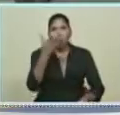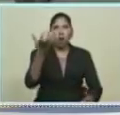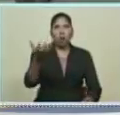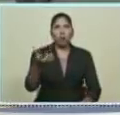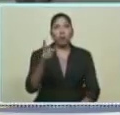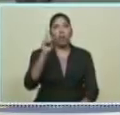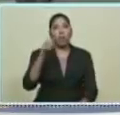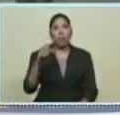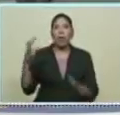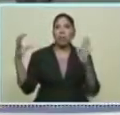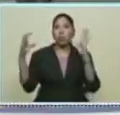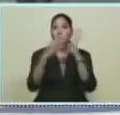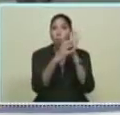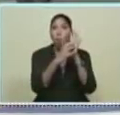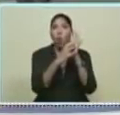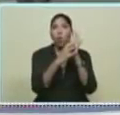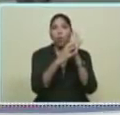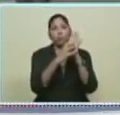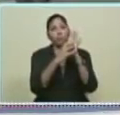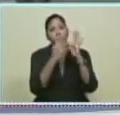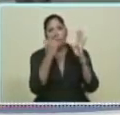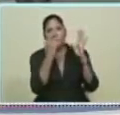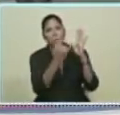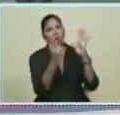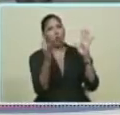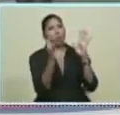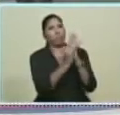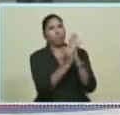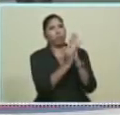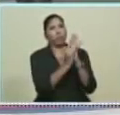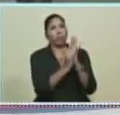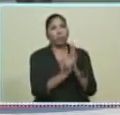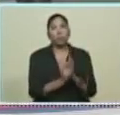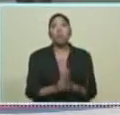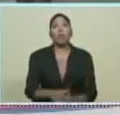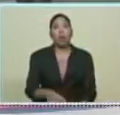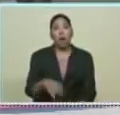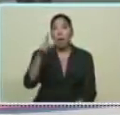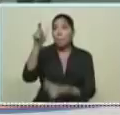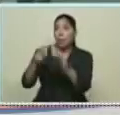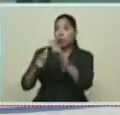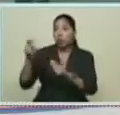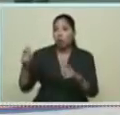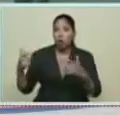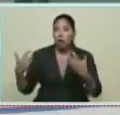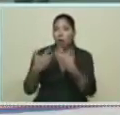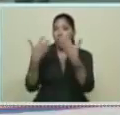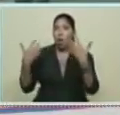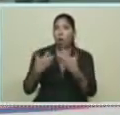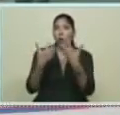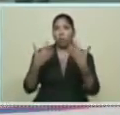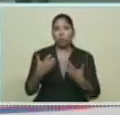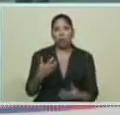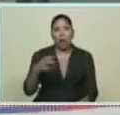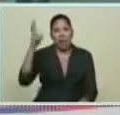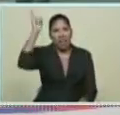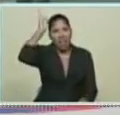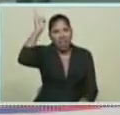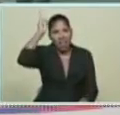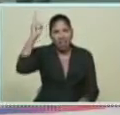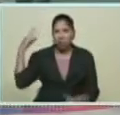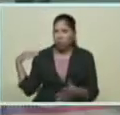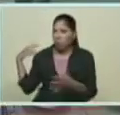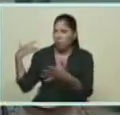nuestro escudo, al amor por nuestros héroes, desde Guaycaipuro hasta